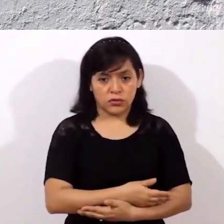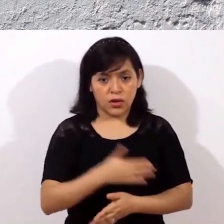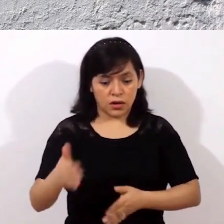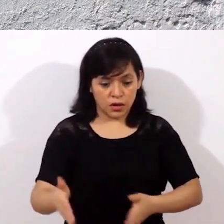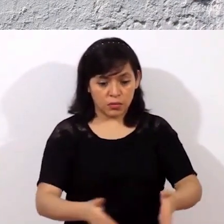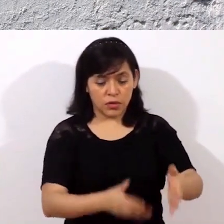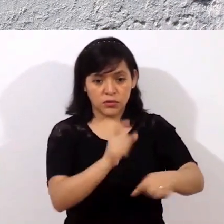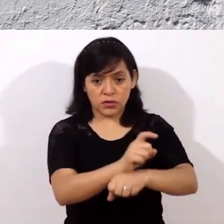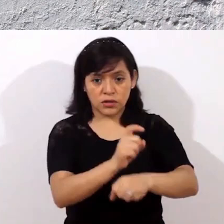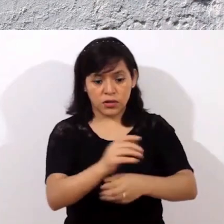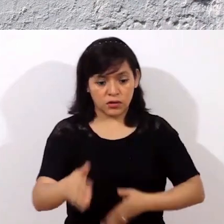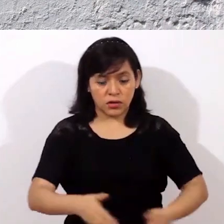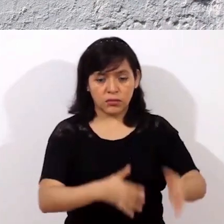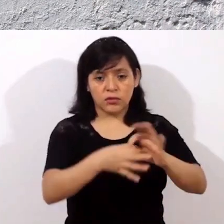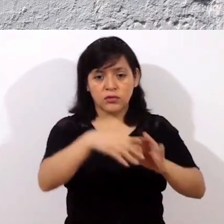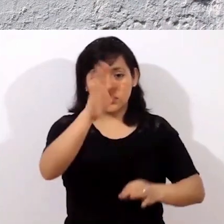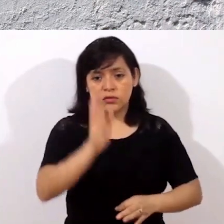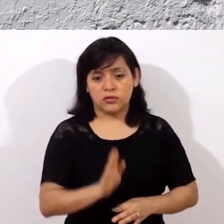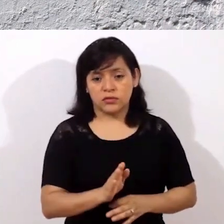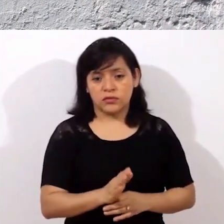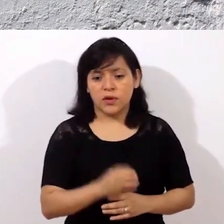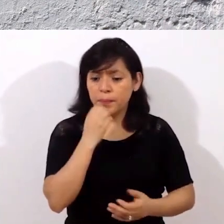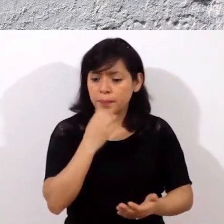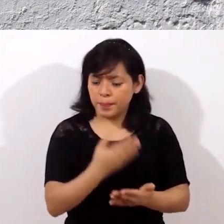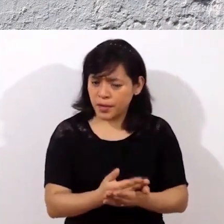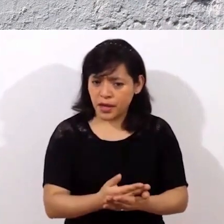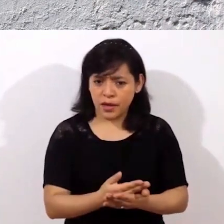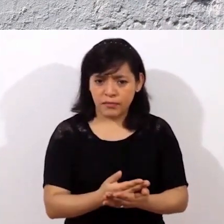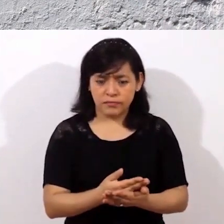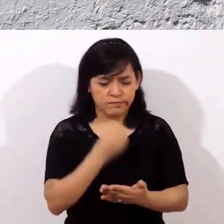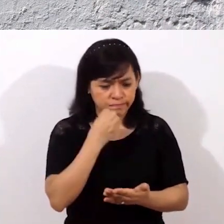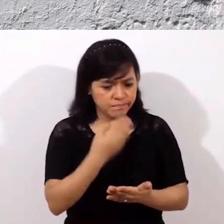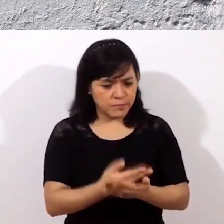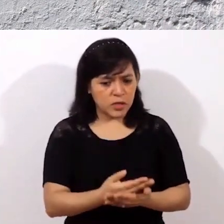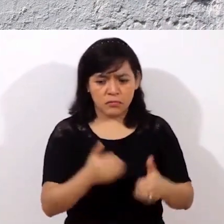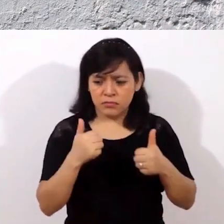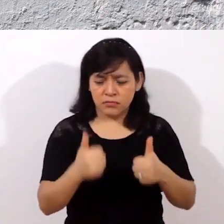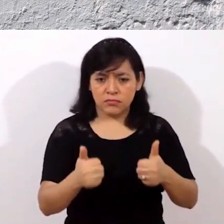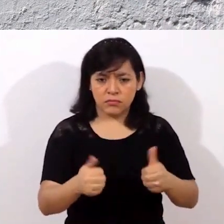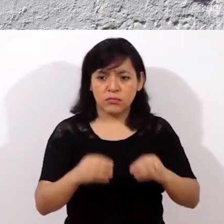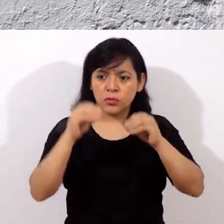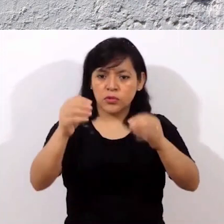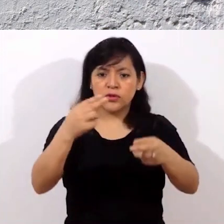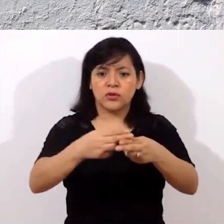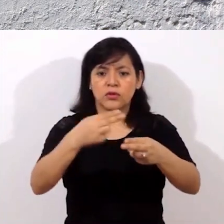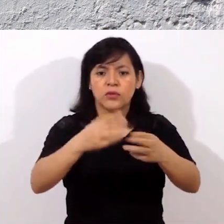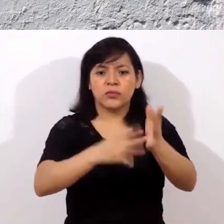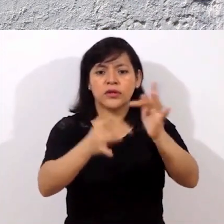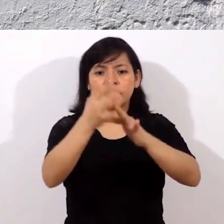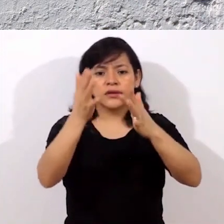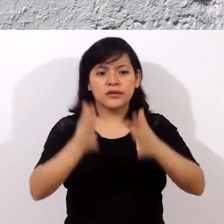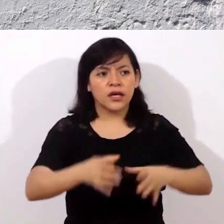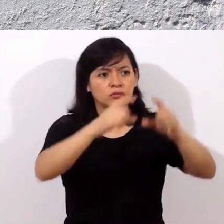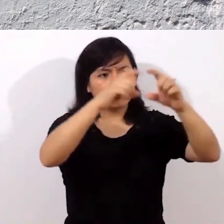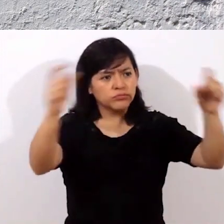poner nombres cristianos a los negocios, a los hijos, a las empresas. Está bien, pero que estos aspectos